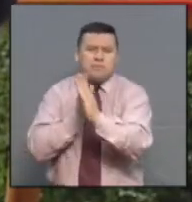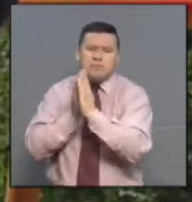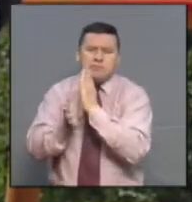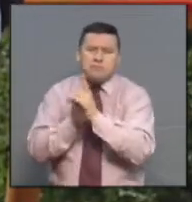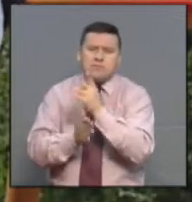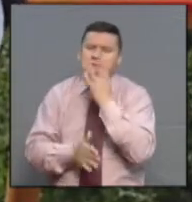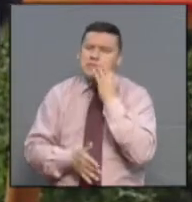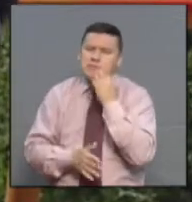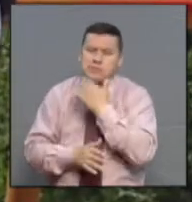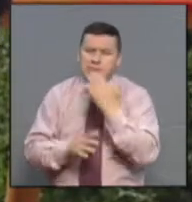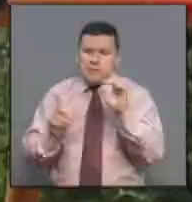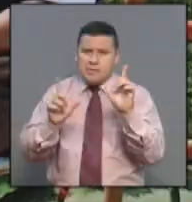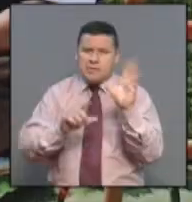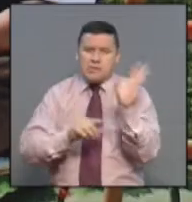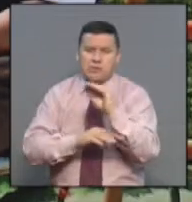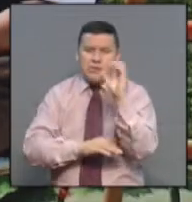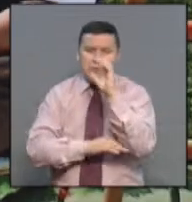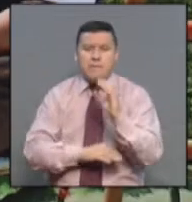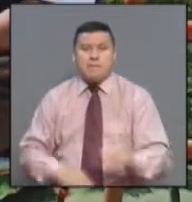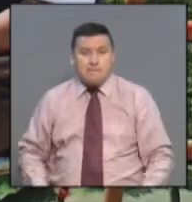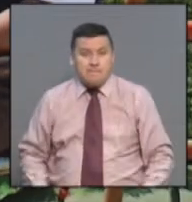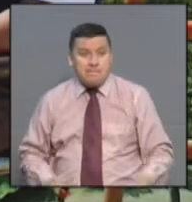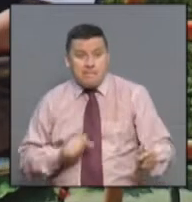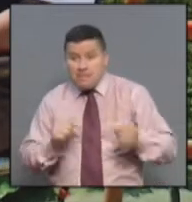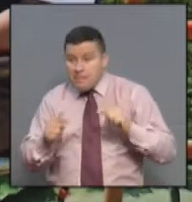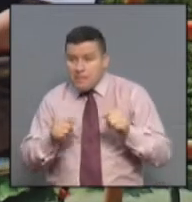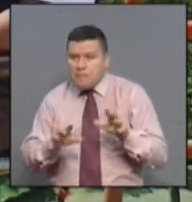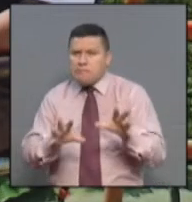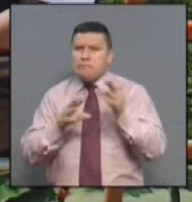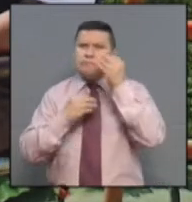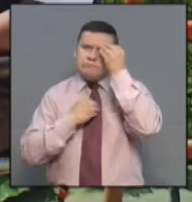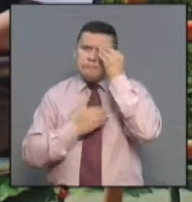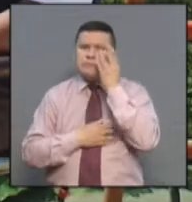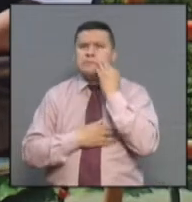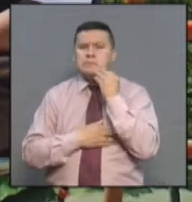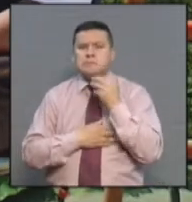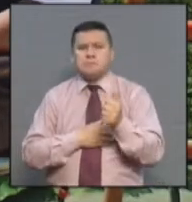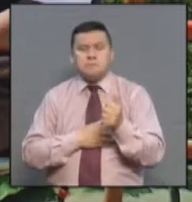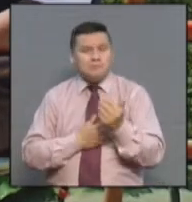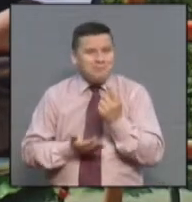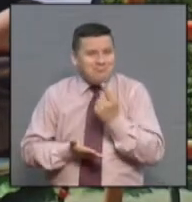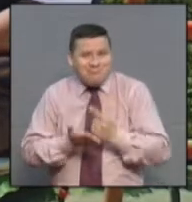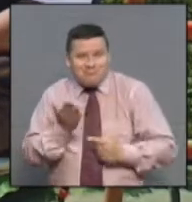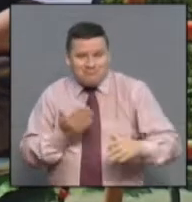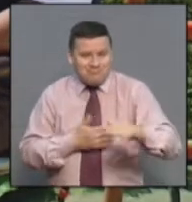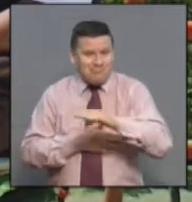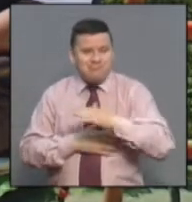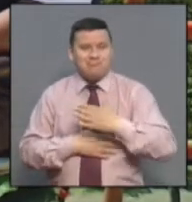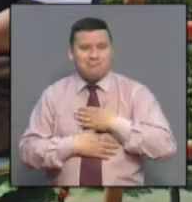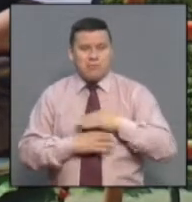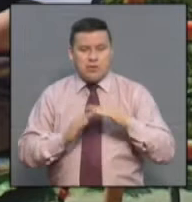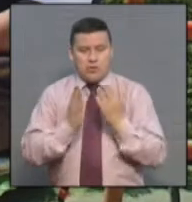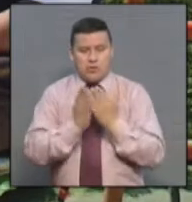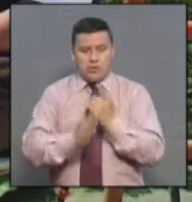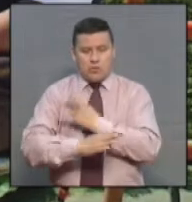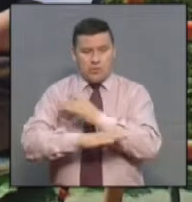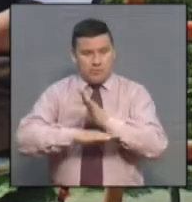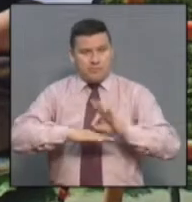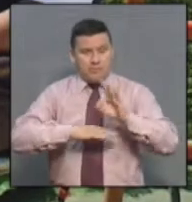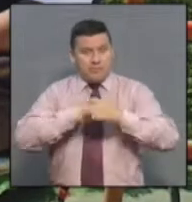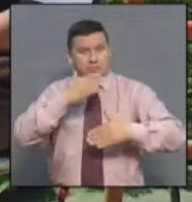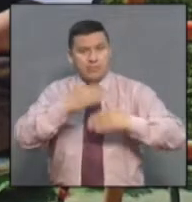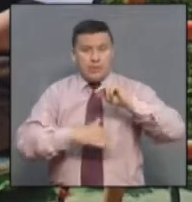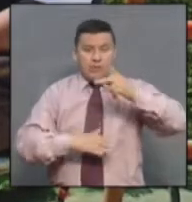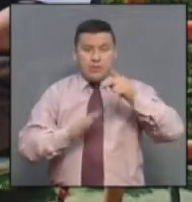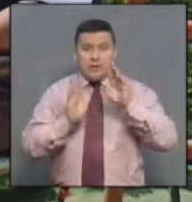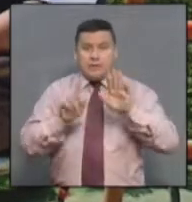las experiencias a los televidentes a todo el país. Este debate nos dejó una gran experiencia, JJ, que fue nosotros en la escuela, ya a partir del